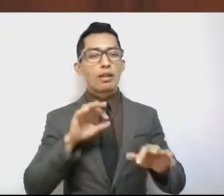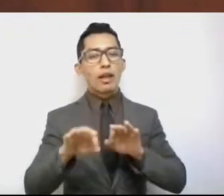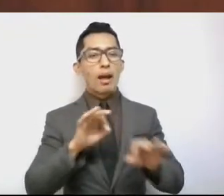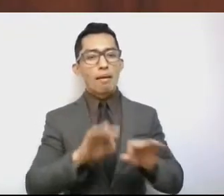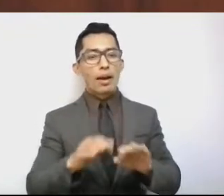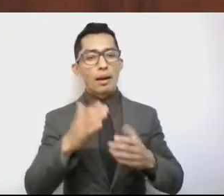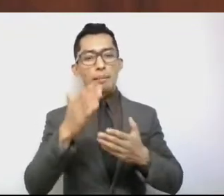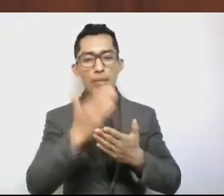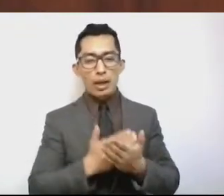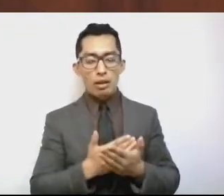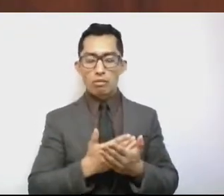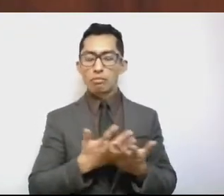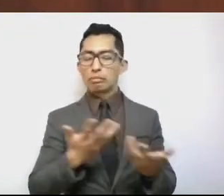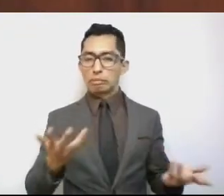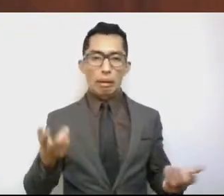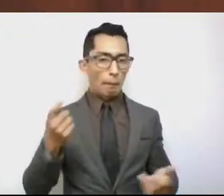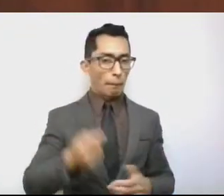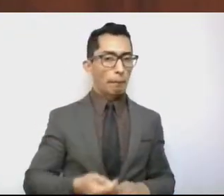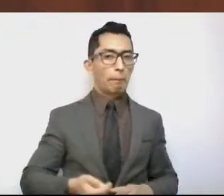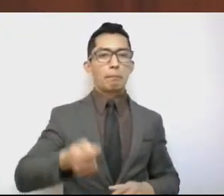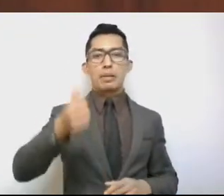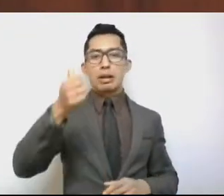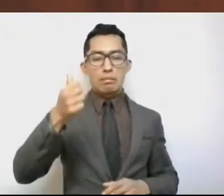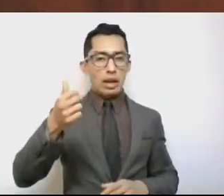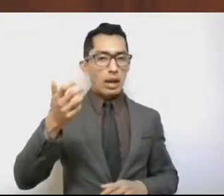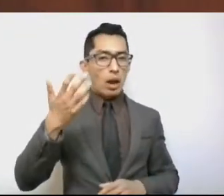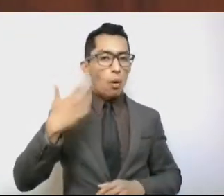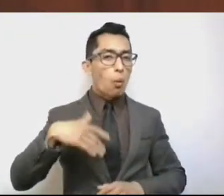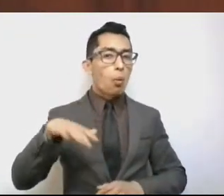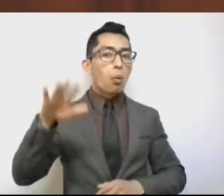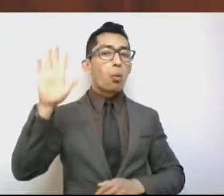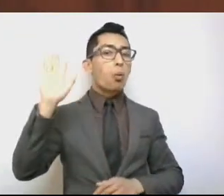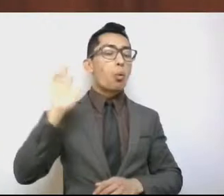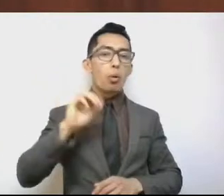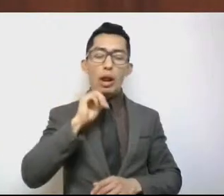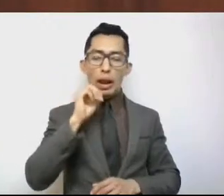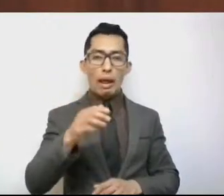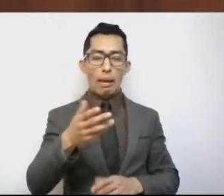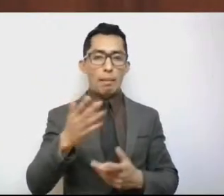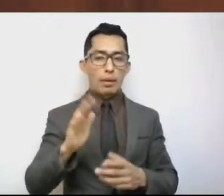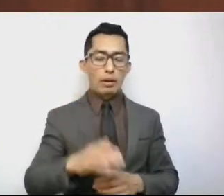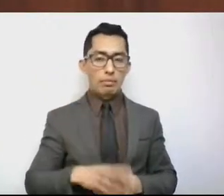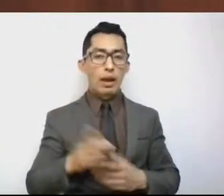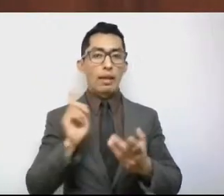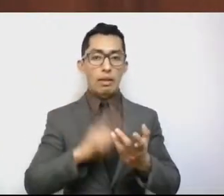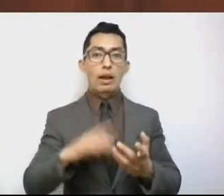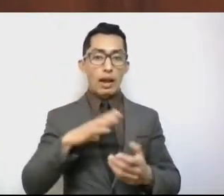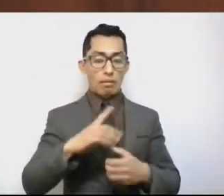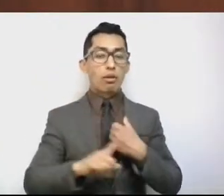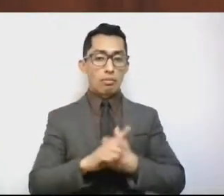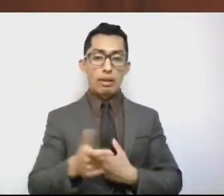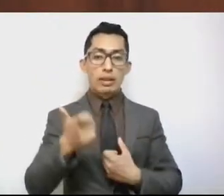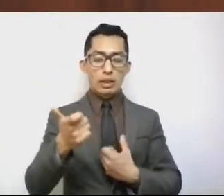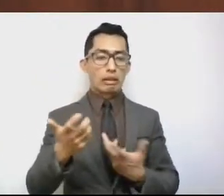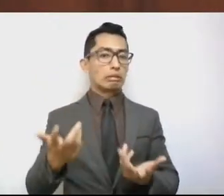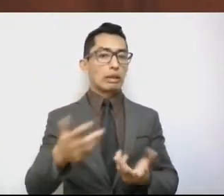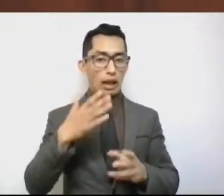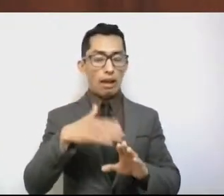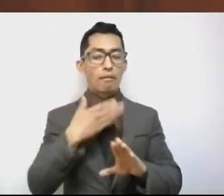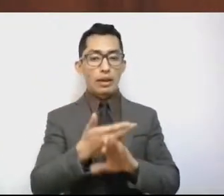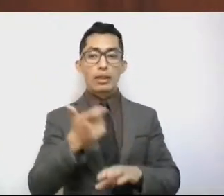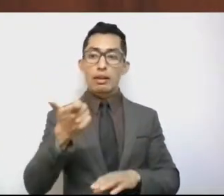no se había tenido desde hace muchas décadas. Una contracción de esa magnitud que afectó los ingresos